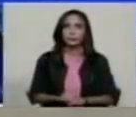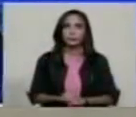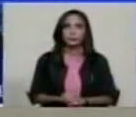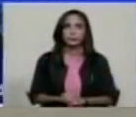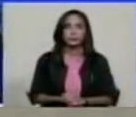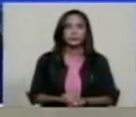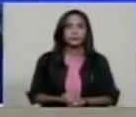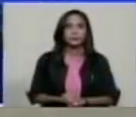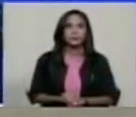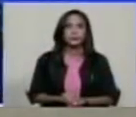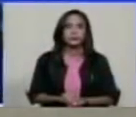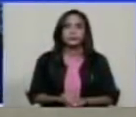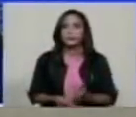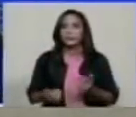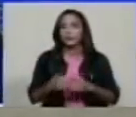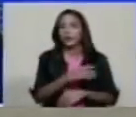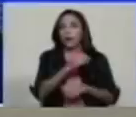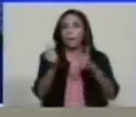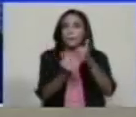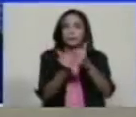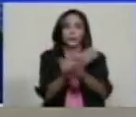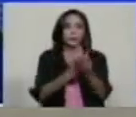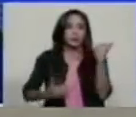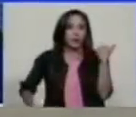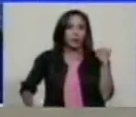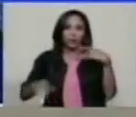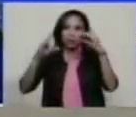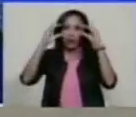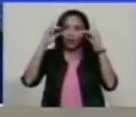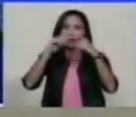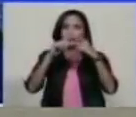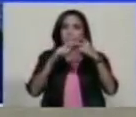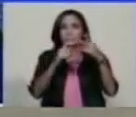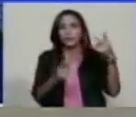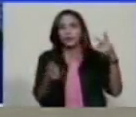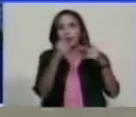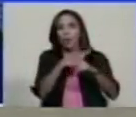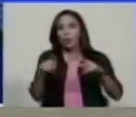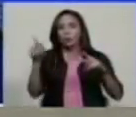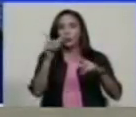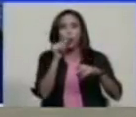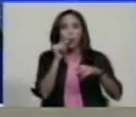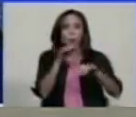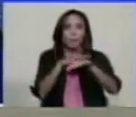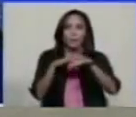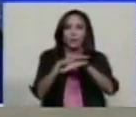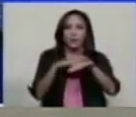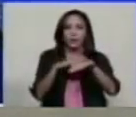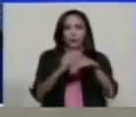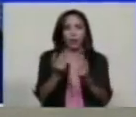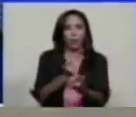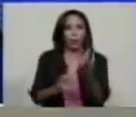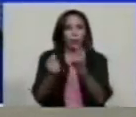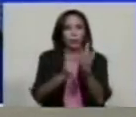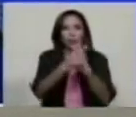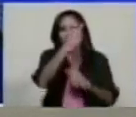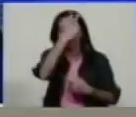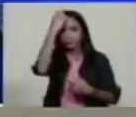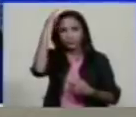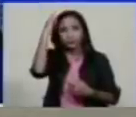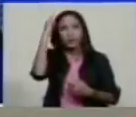compañero ministro, vicepresidente ejecutiva, doctora Delcio Rodríguez, vicepresidentes de